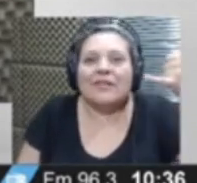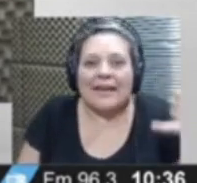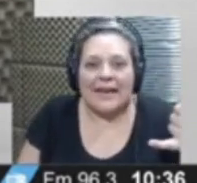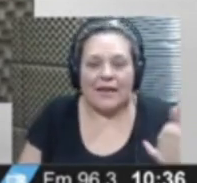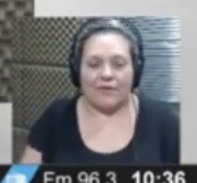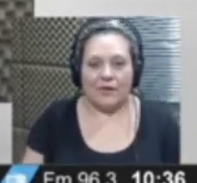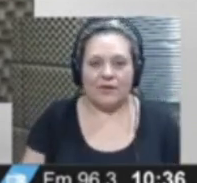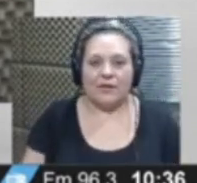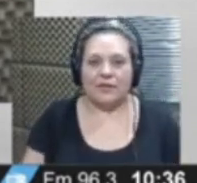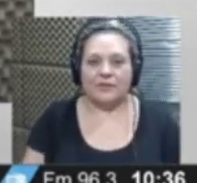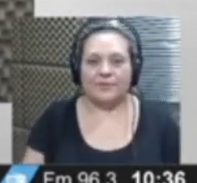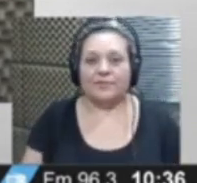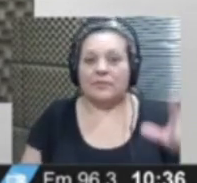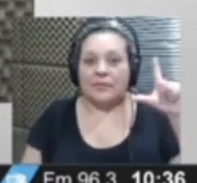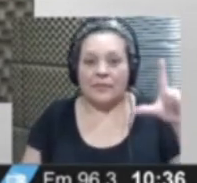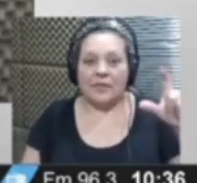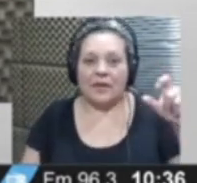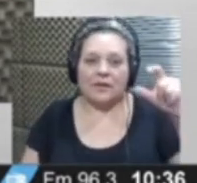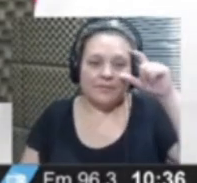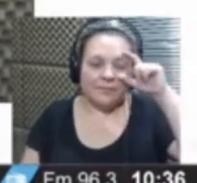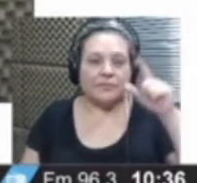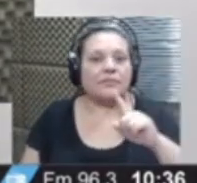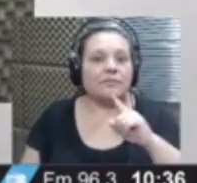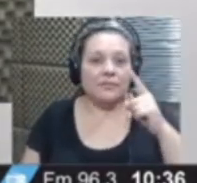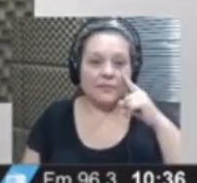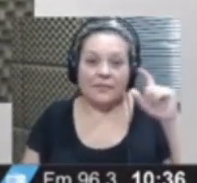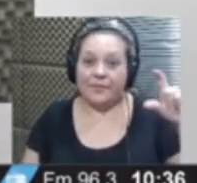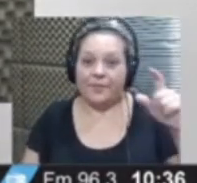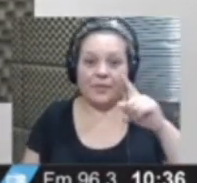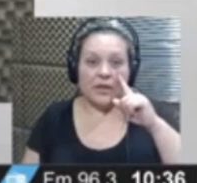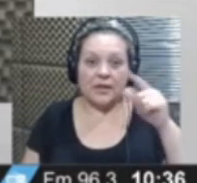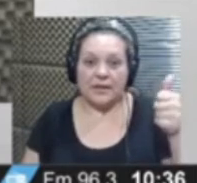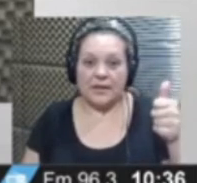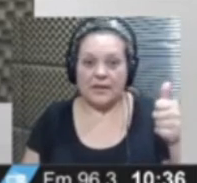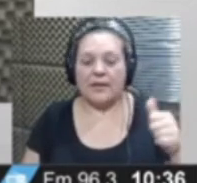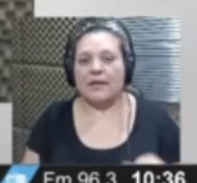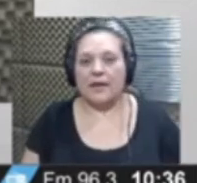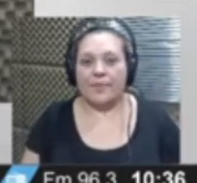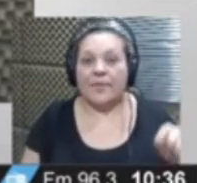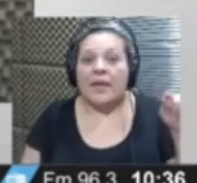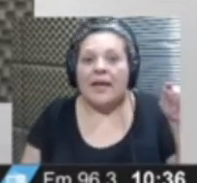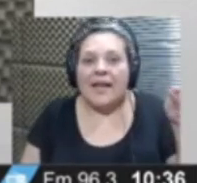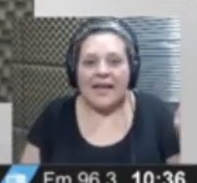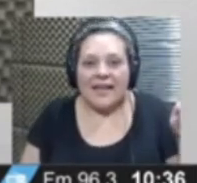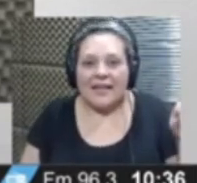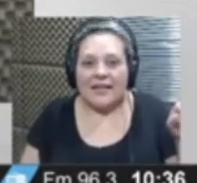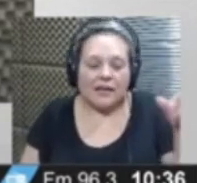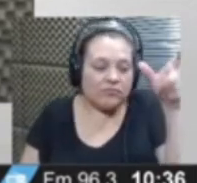Quiero presentárselas, mujeres queridas, porque ella es coordinadora del movimiento